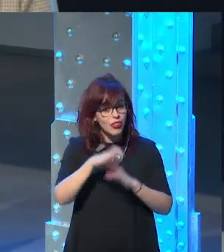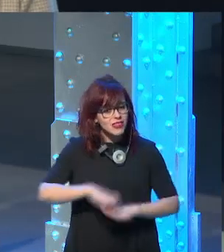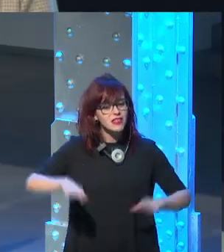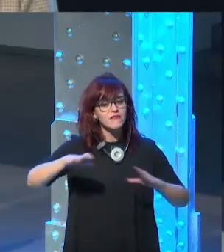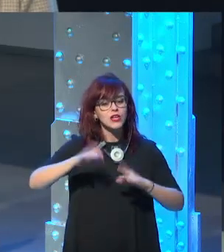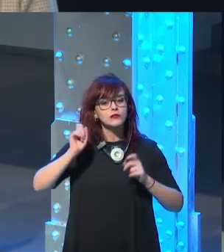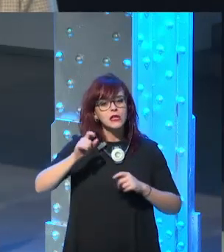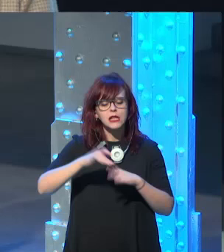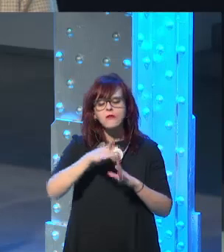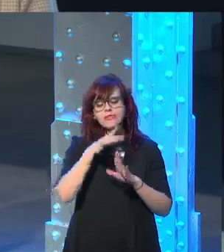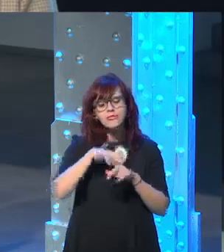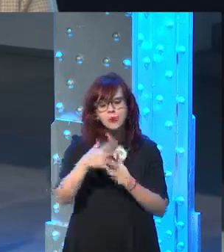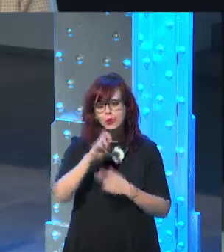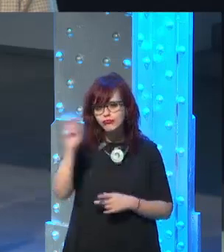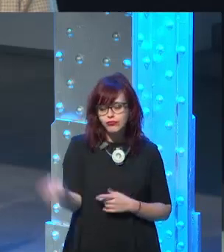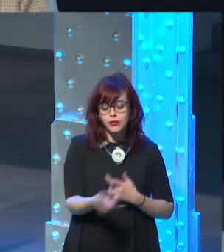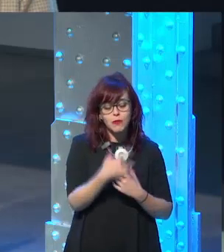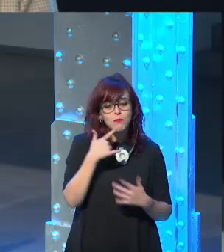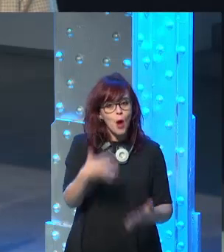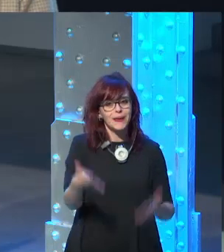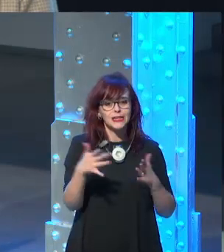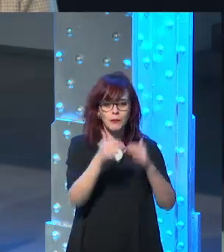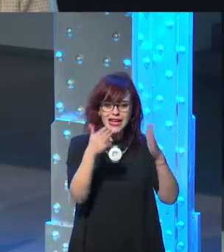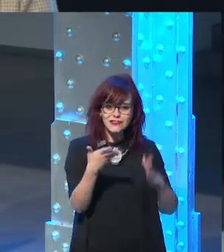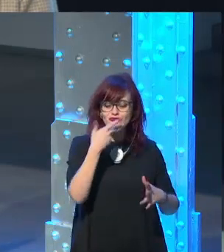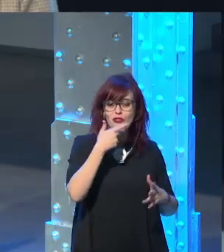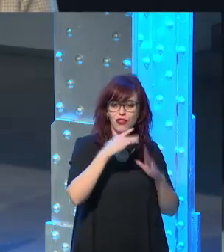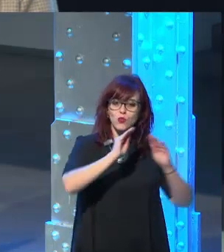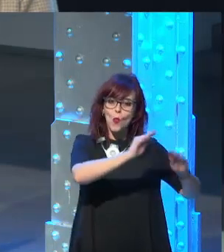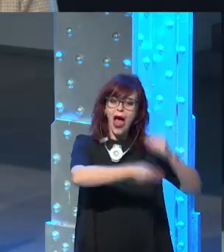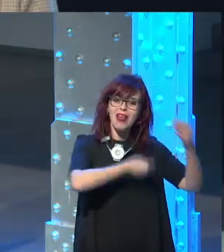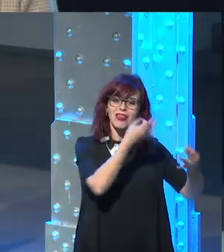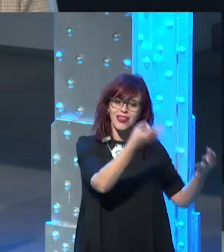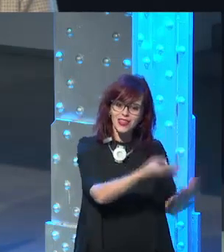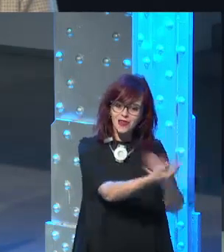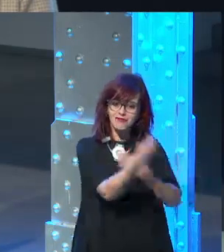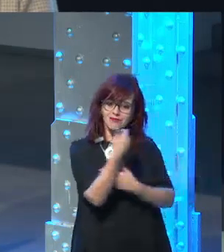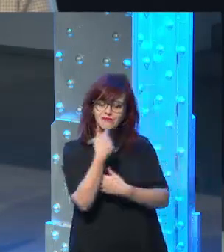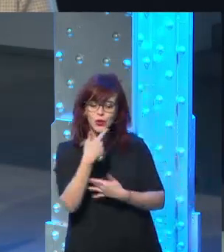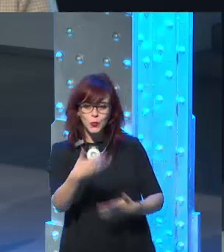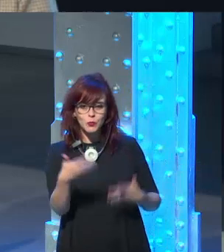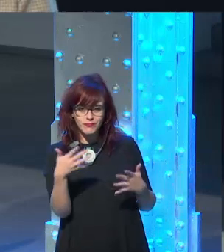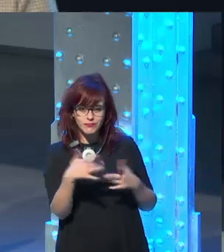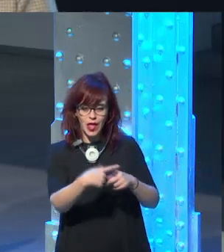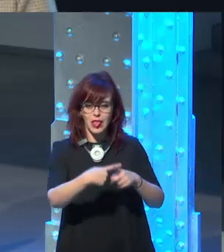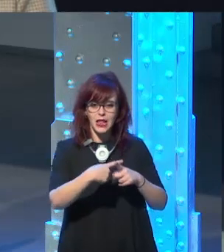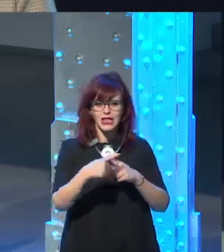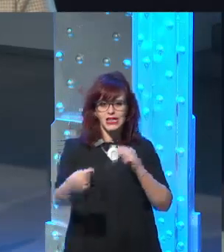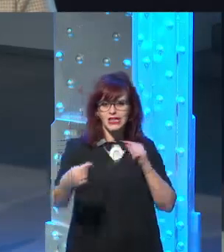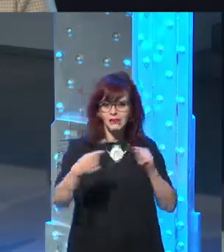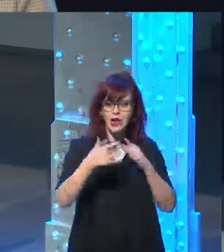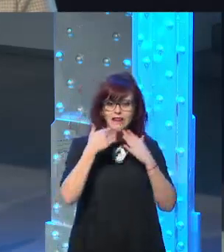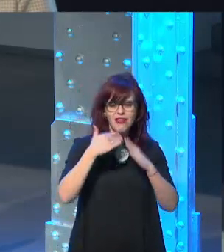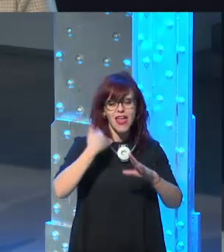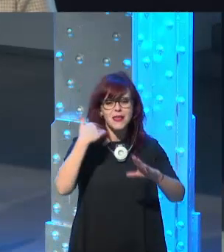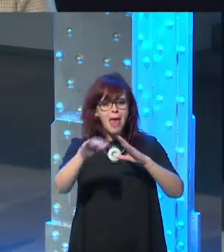científico en muchas ocasiones, y a mí me encantó ir a su casa y conocer lo que ella hace igualmente, y discutimos a